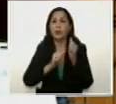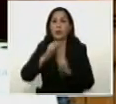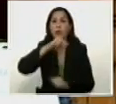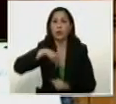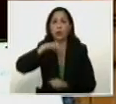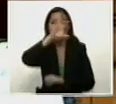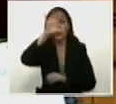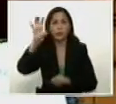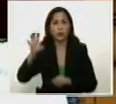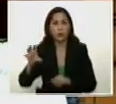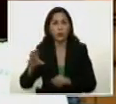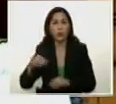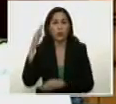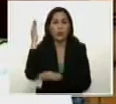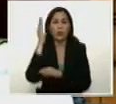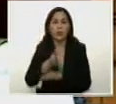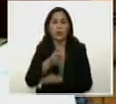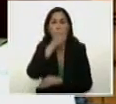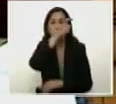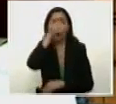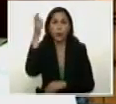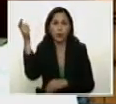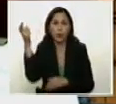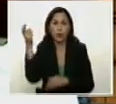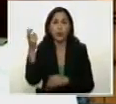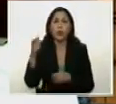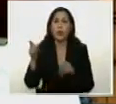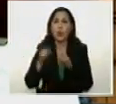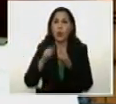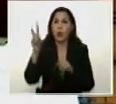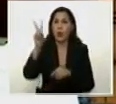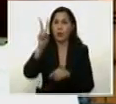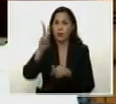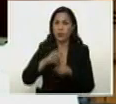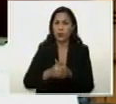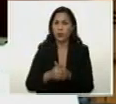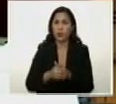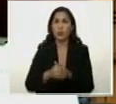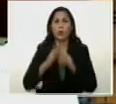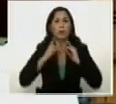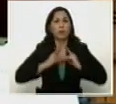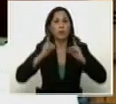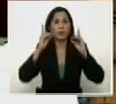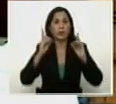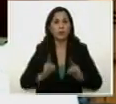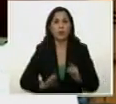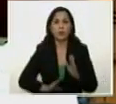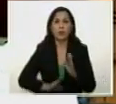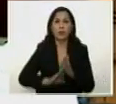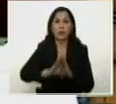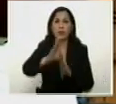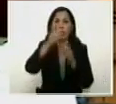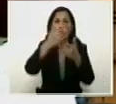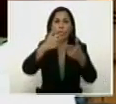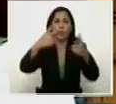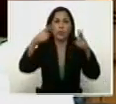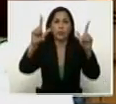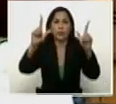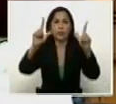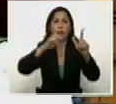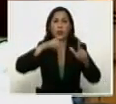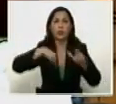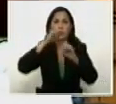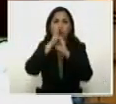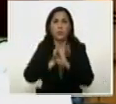nuestras naciones y castigar a los pueblos que, como el venezolano, hemos decidido transitar en libertad